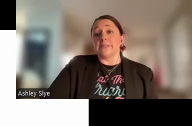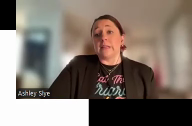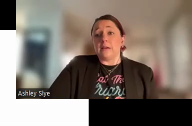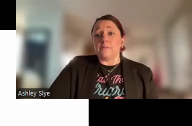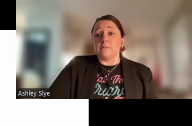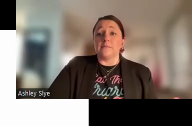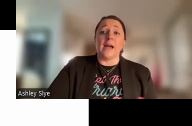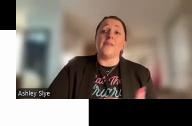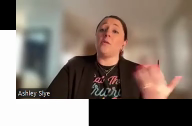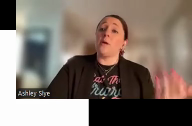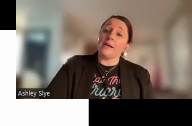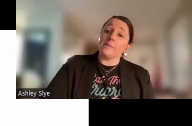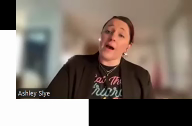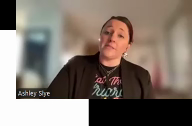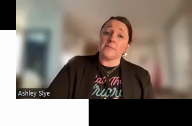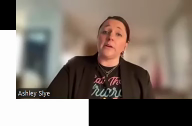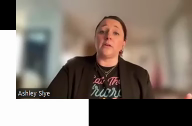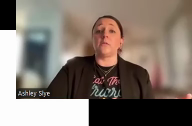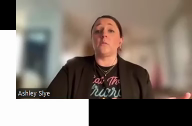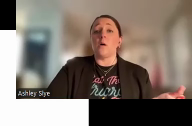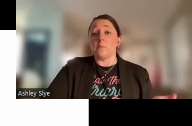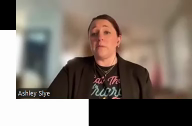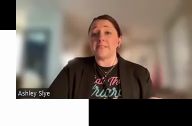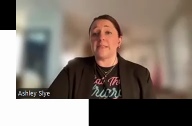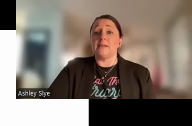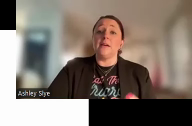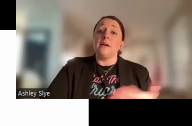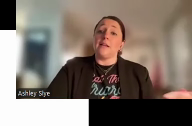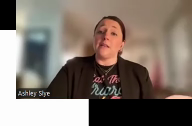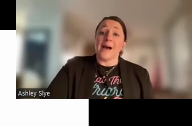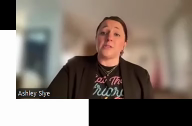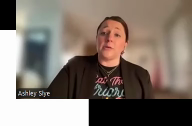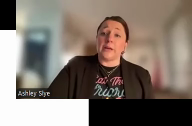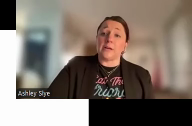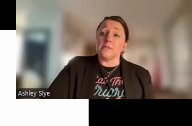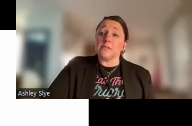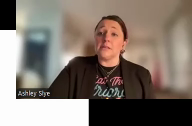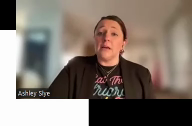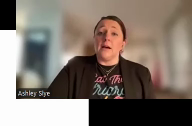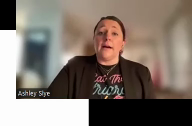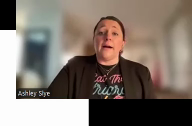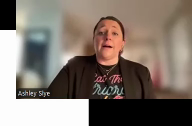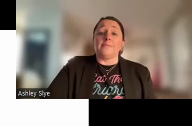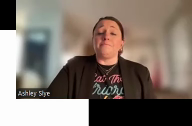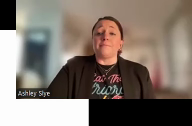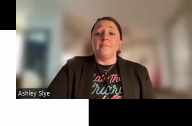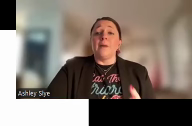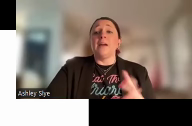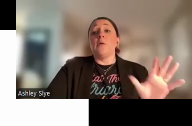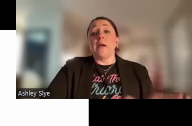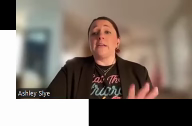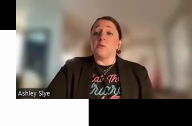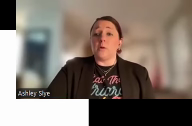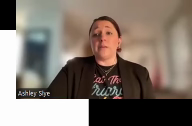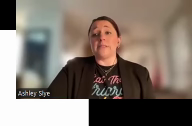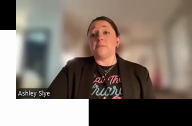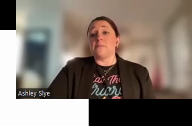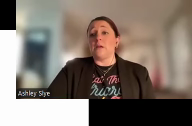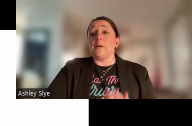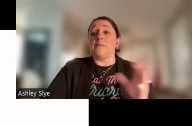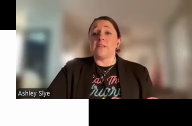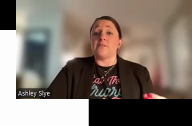de derrames o incluso de cáncer. Y sé que es mucho en lo que pensar, pero ¿has pensado en hablar con tu doctor? ¿Ya has tenido